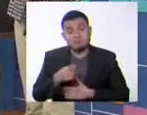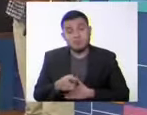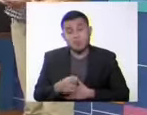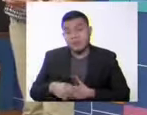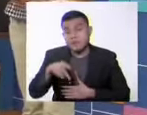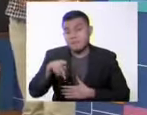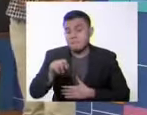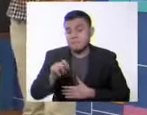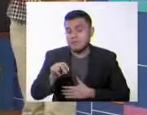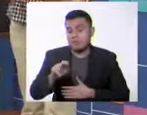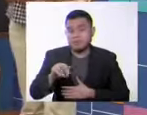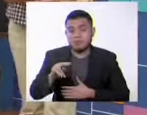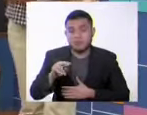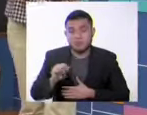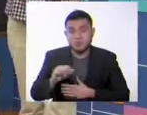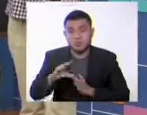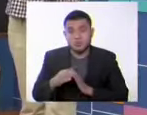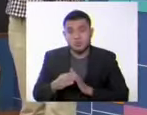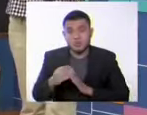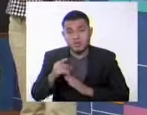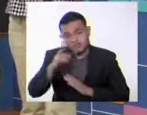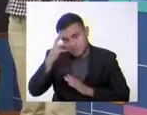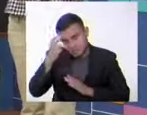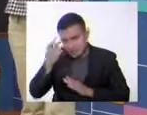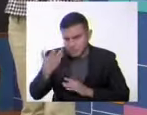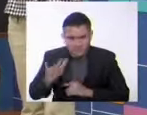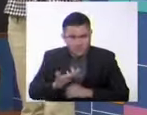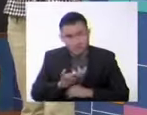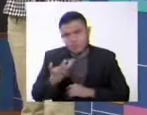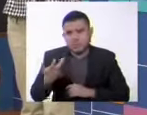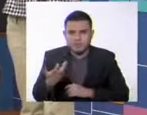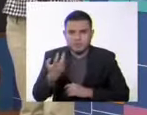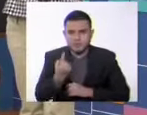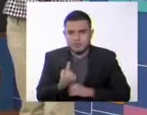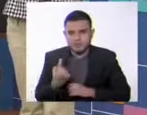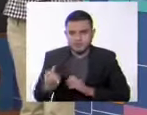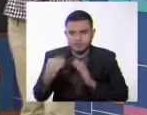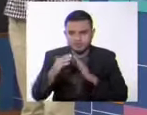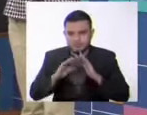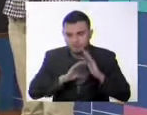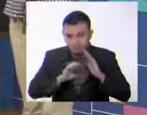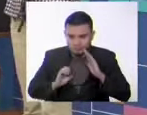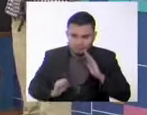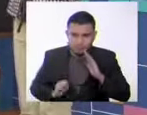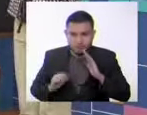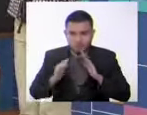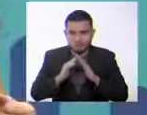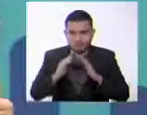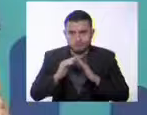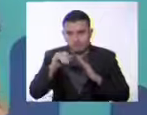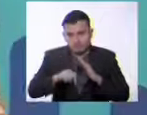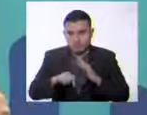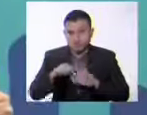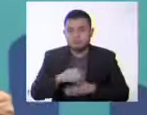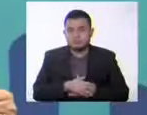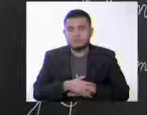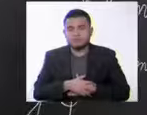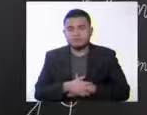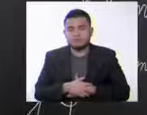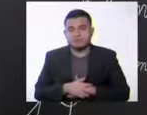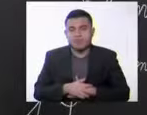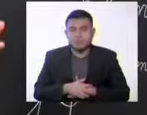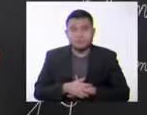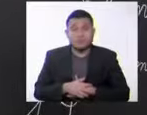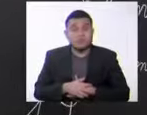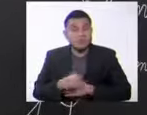patrimonio cultural significa que es de todas y todos los salvadoreños. Entonces es un deber sumamente grande, Luis. Claro, y